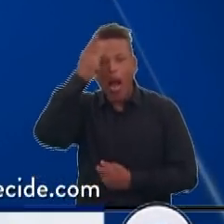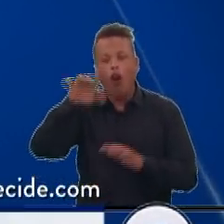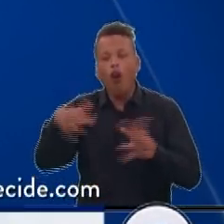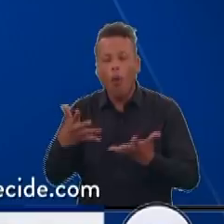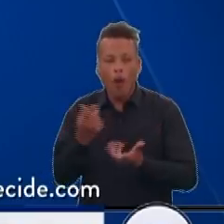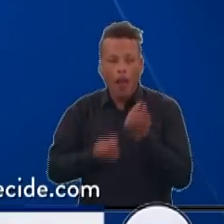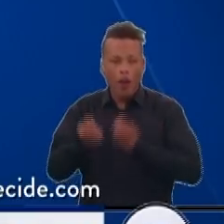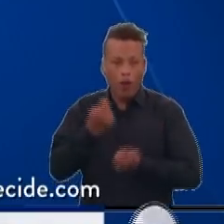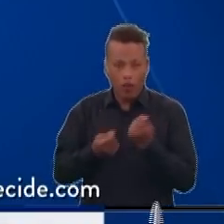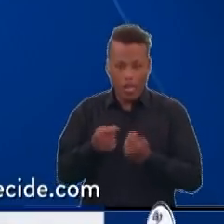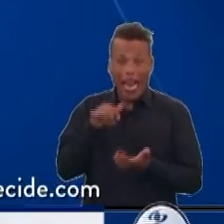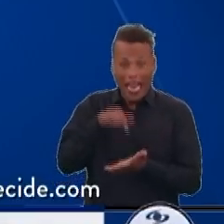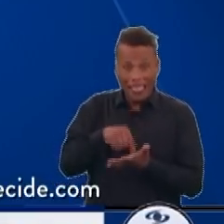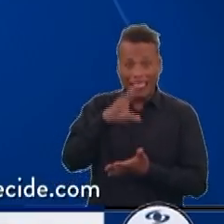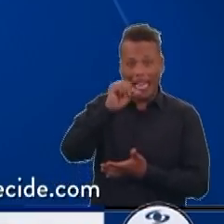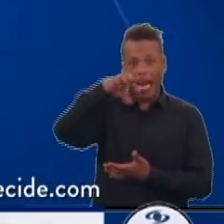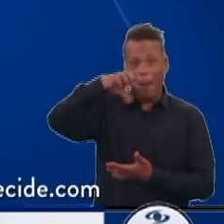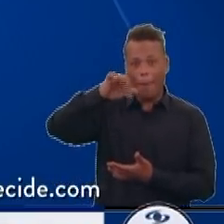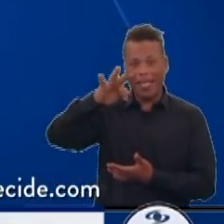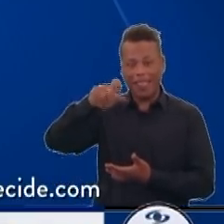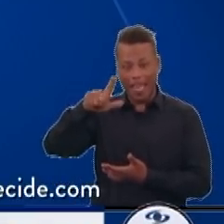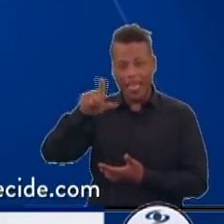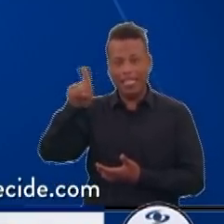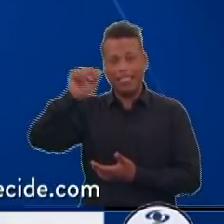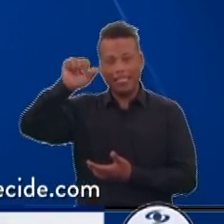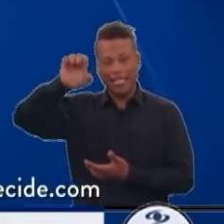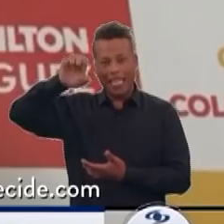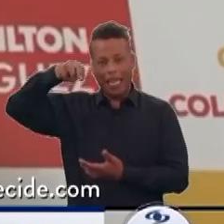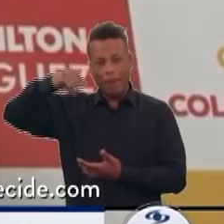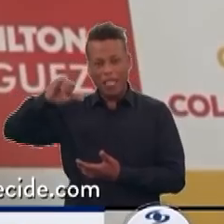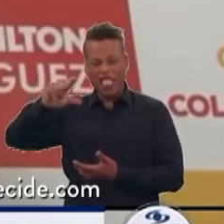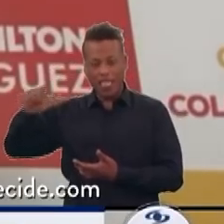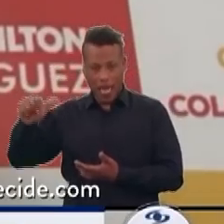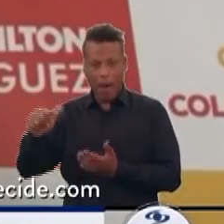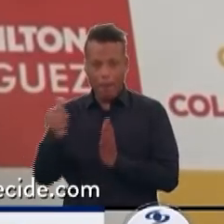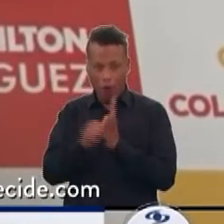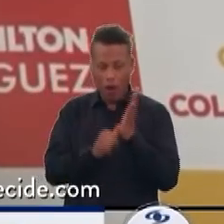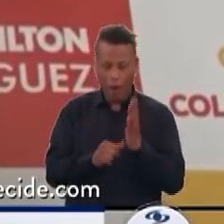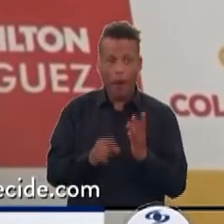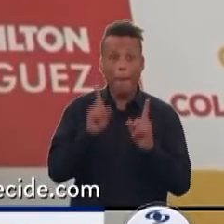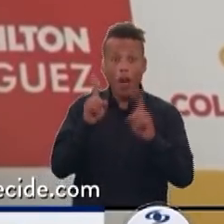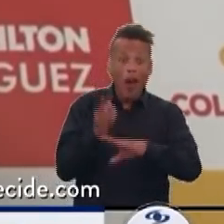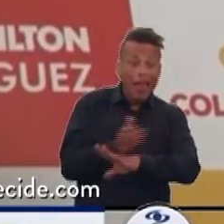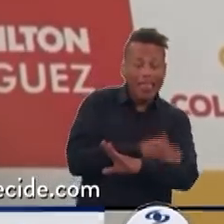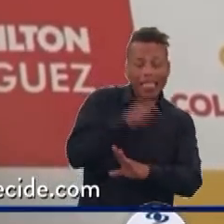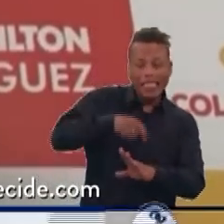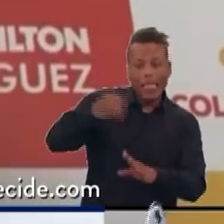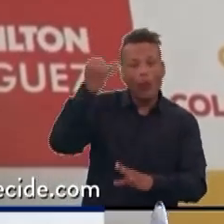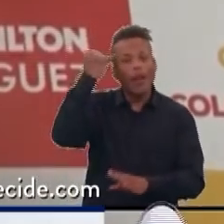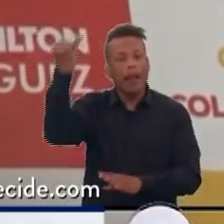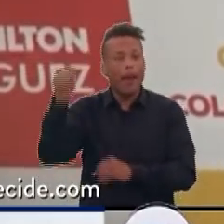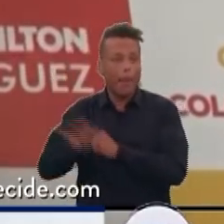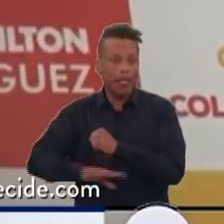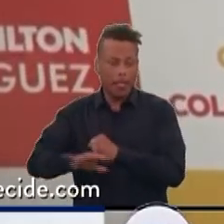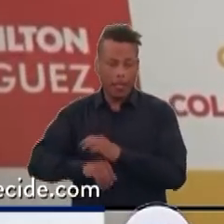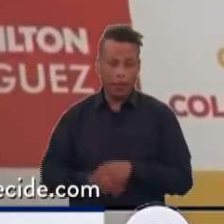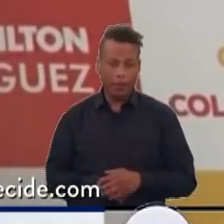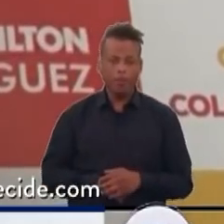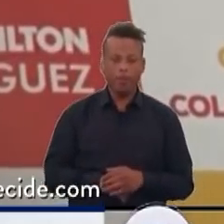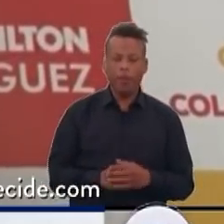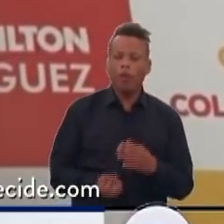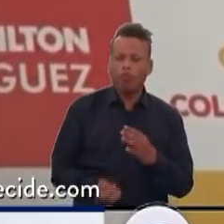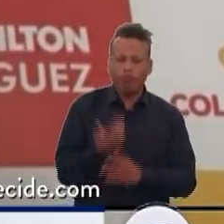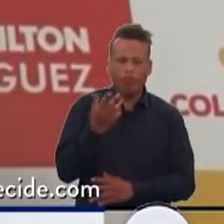semilla. Pero antes de tener el capital semilla, tiene que tener una idea básica. Revolucionaremos el empleo en Colombia, generaremos 2 millones de empleos